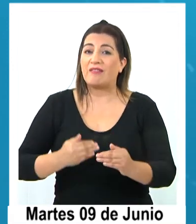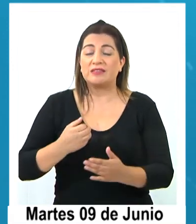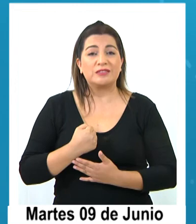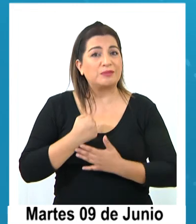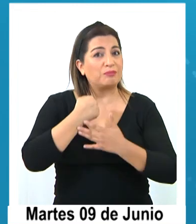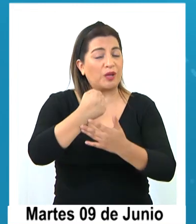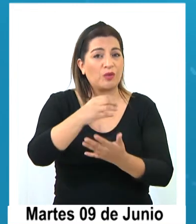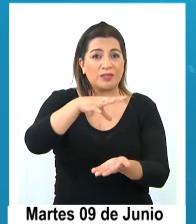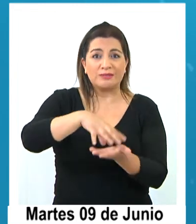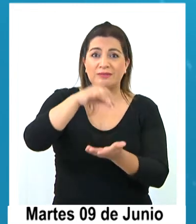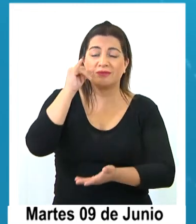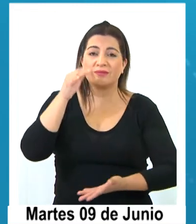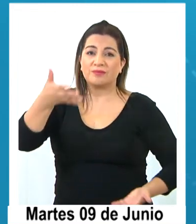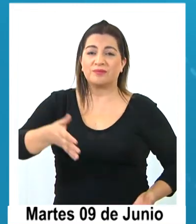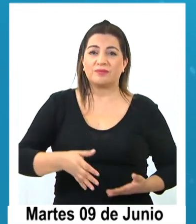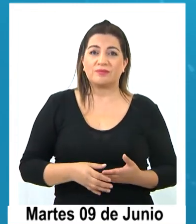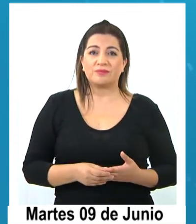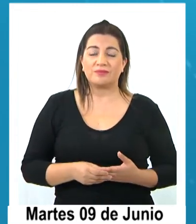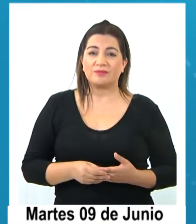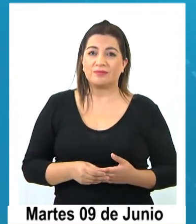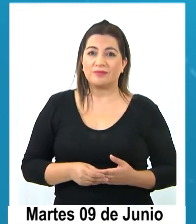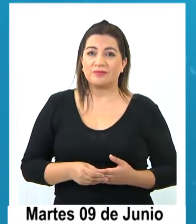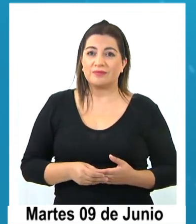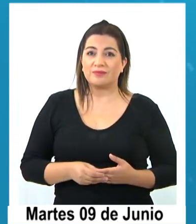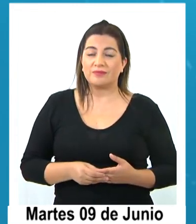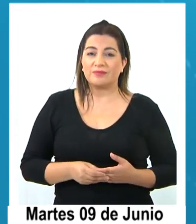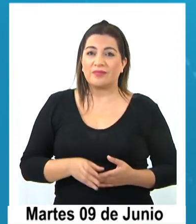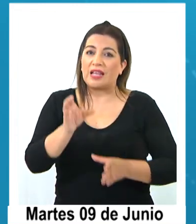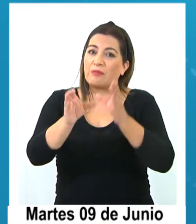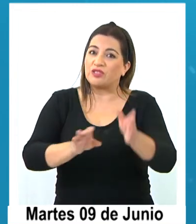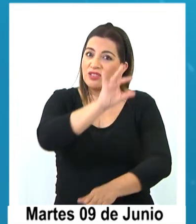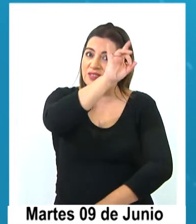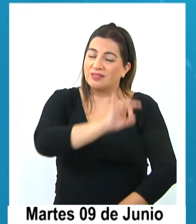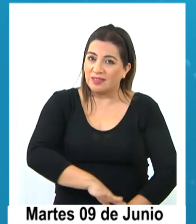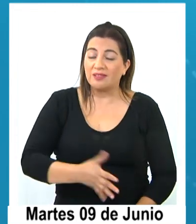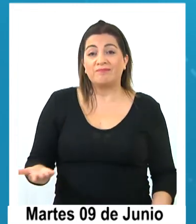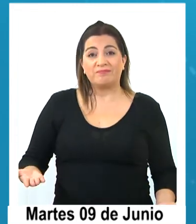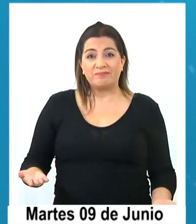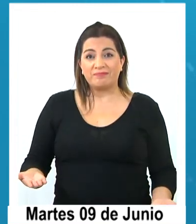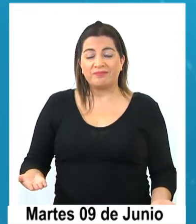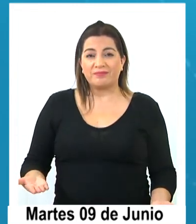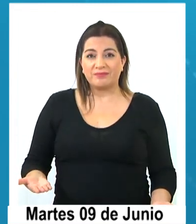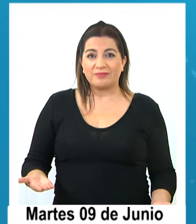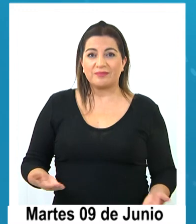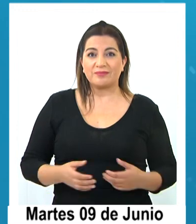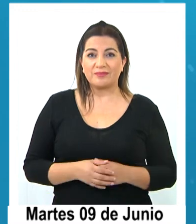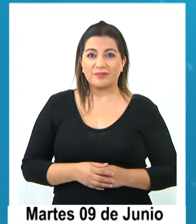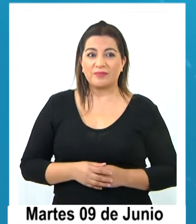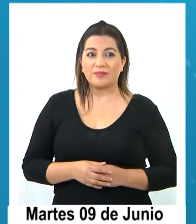bien de la región, por el bien de la población chilena también, ¿no?